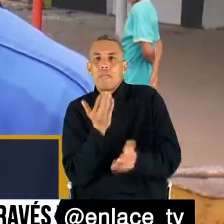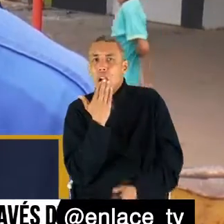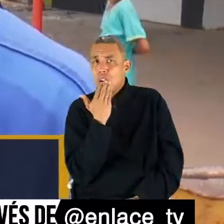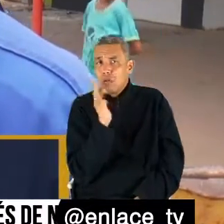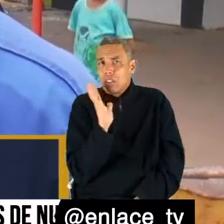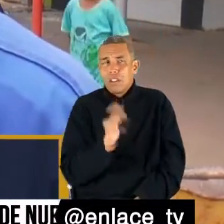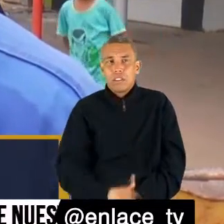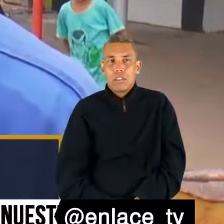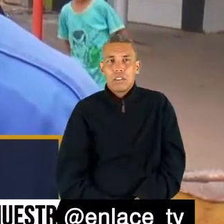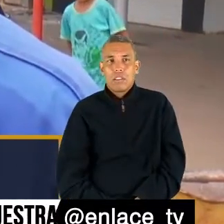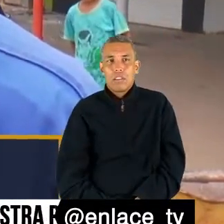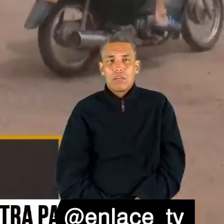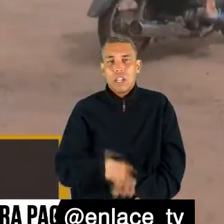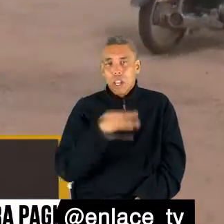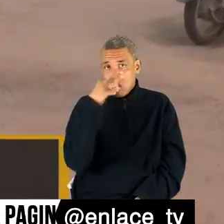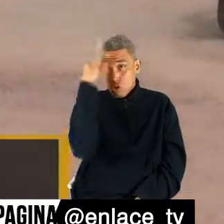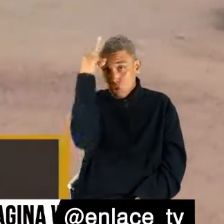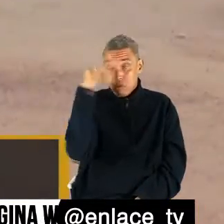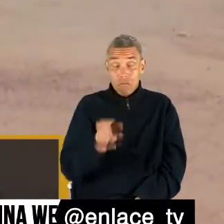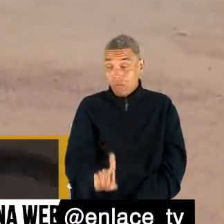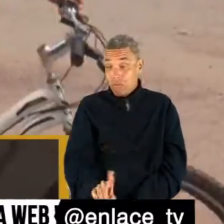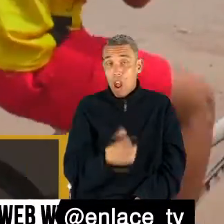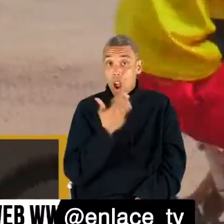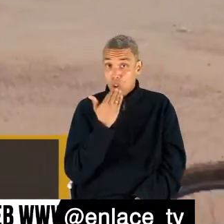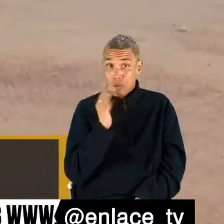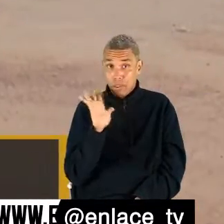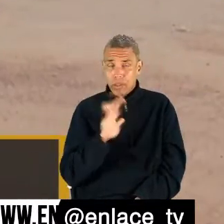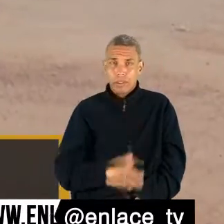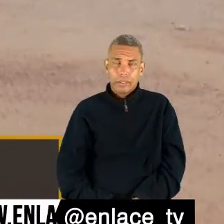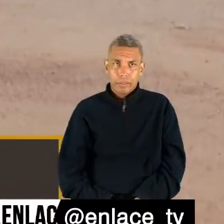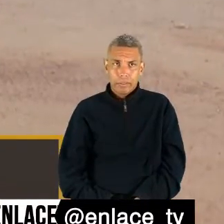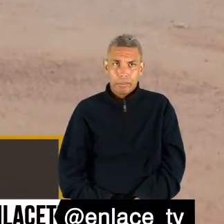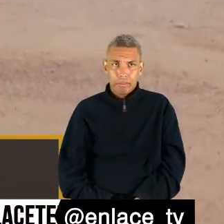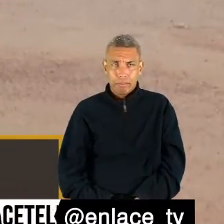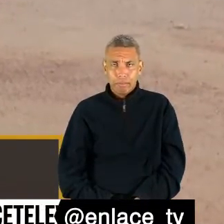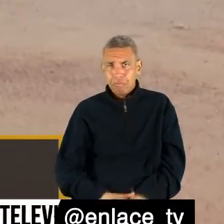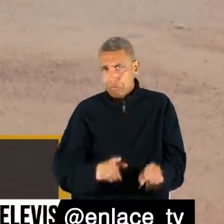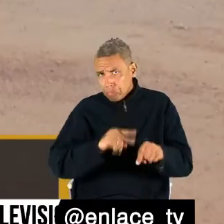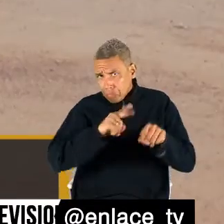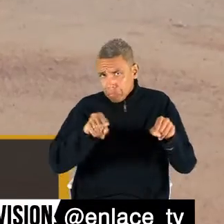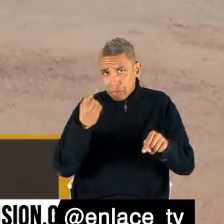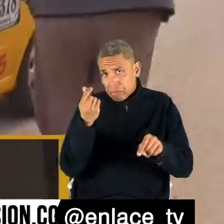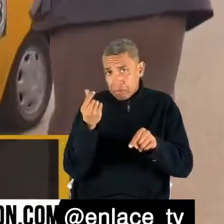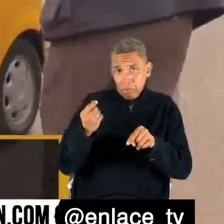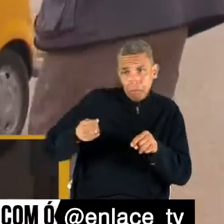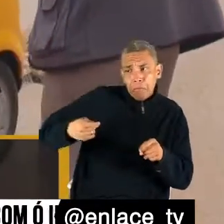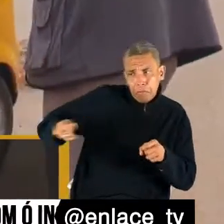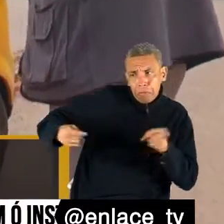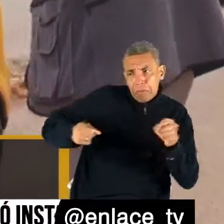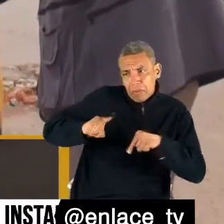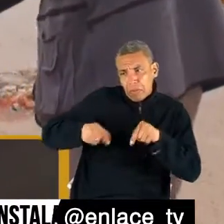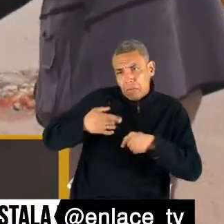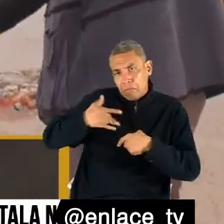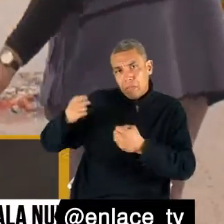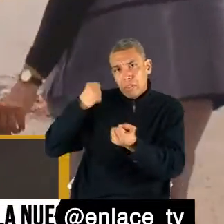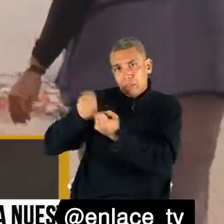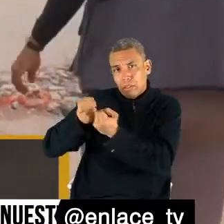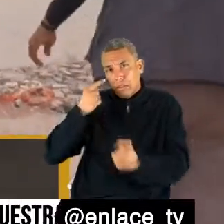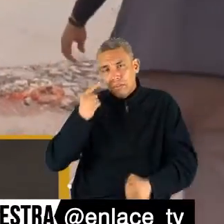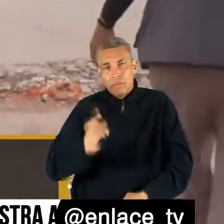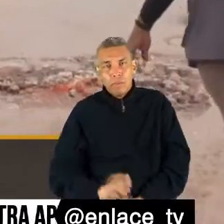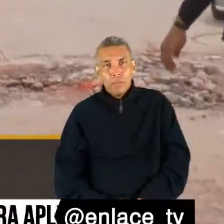¿No la toma? No. Su labor cívica se ve recompensada por algunos cuartillos que recibe de los agradecidos conductores que encuentran en el gesto